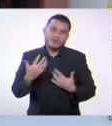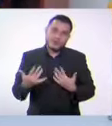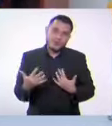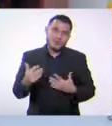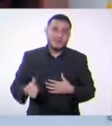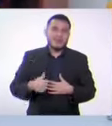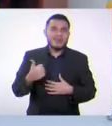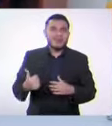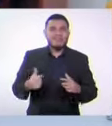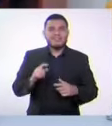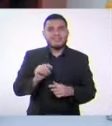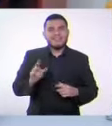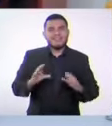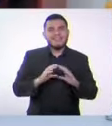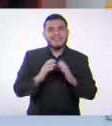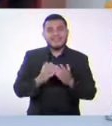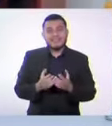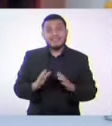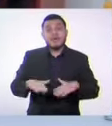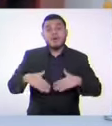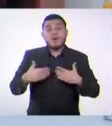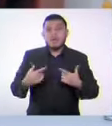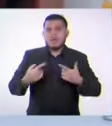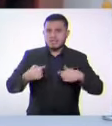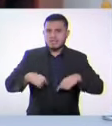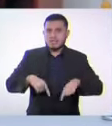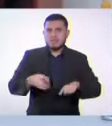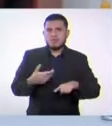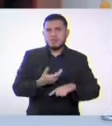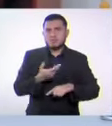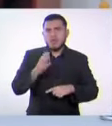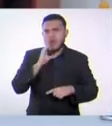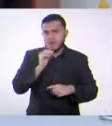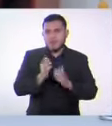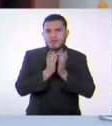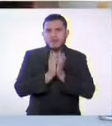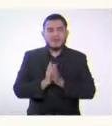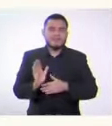los espero en la próxima clase, porque seguiremos hablando del agua.